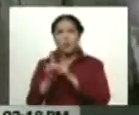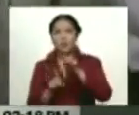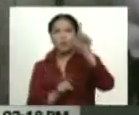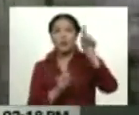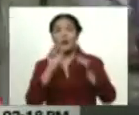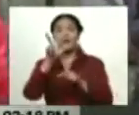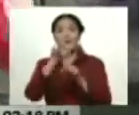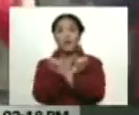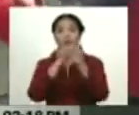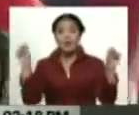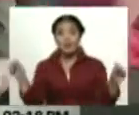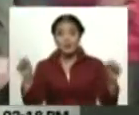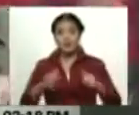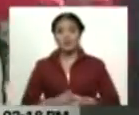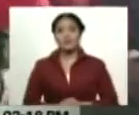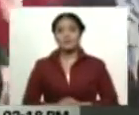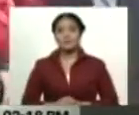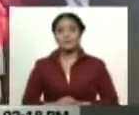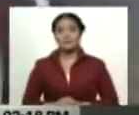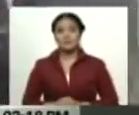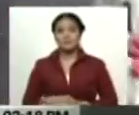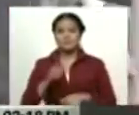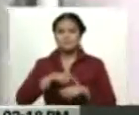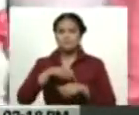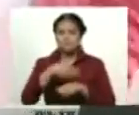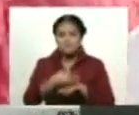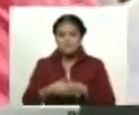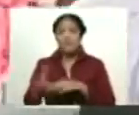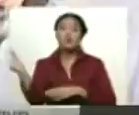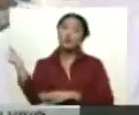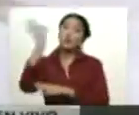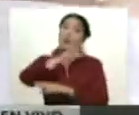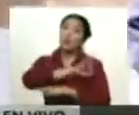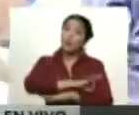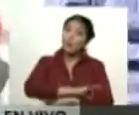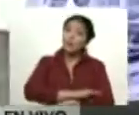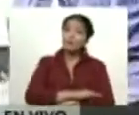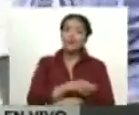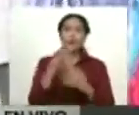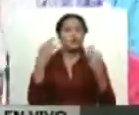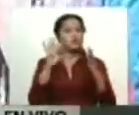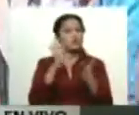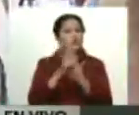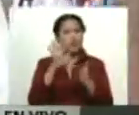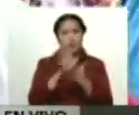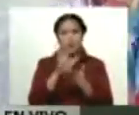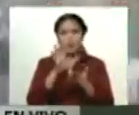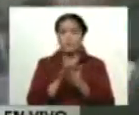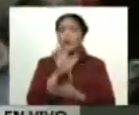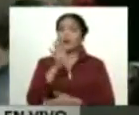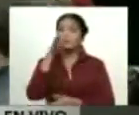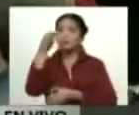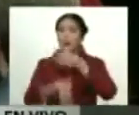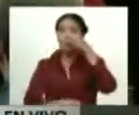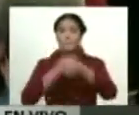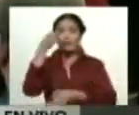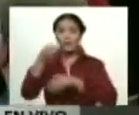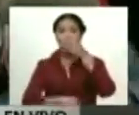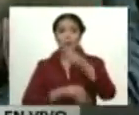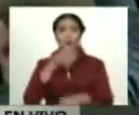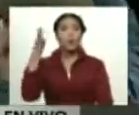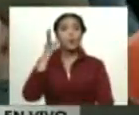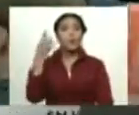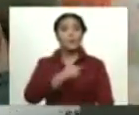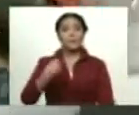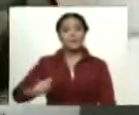mañana y se ha venido prolongando durante todo el día en un ritmo de bastante normalidad, así lo señalaba la presidenta